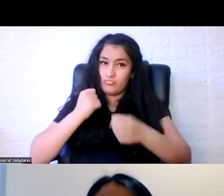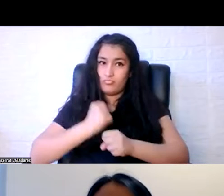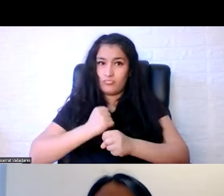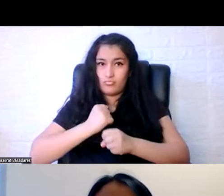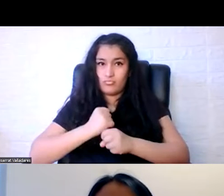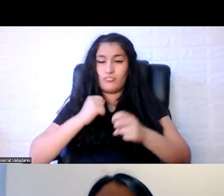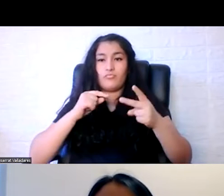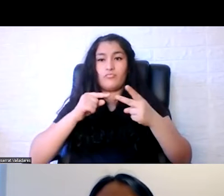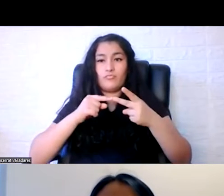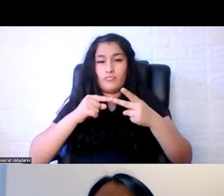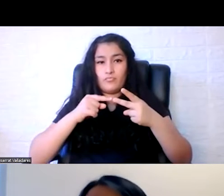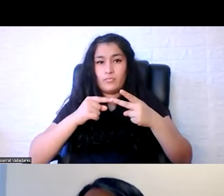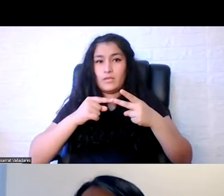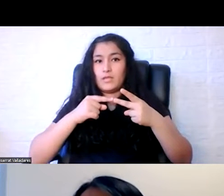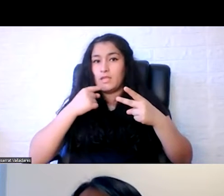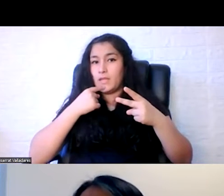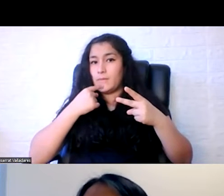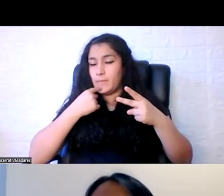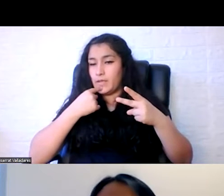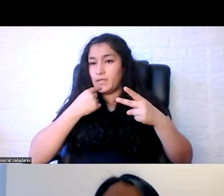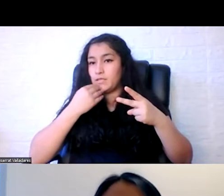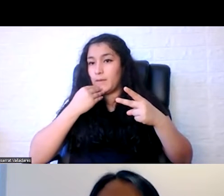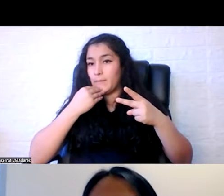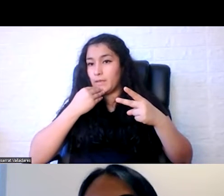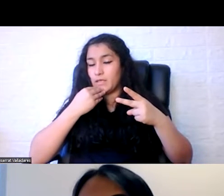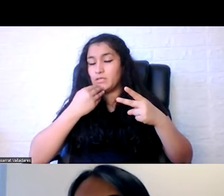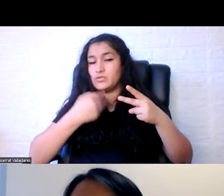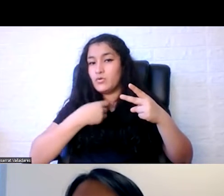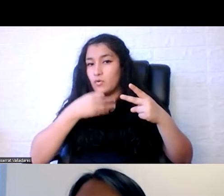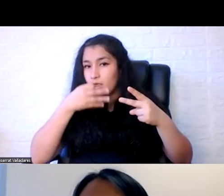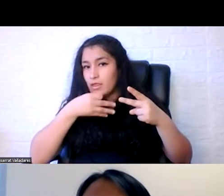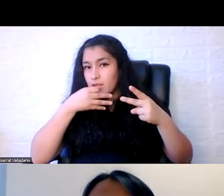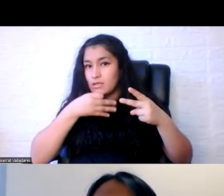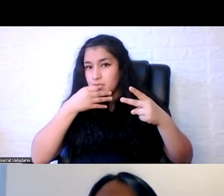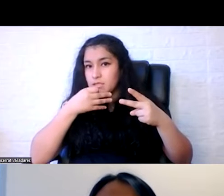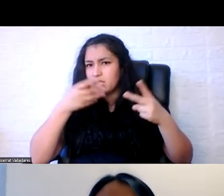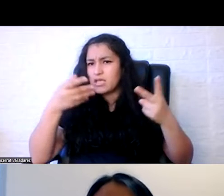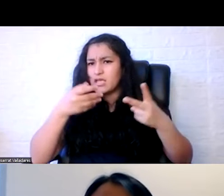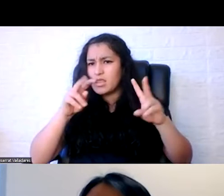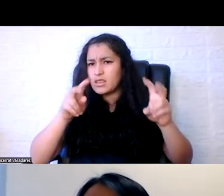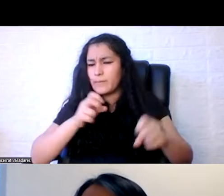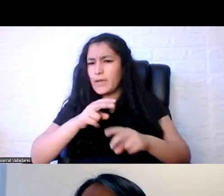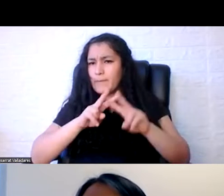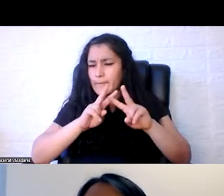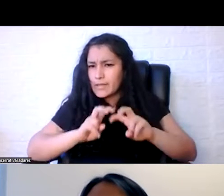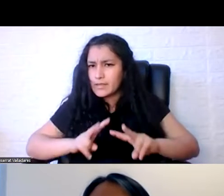Luego me voy a referir y les voy a comentar de qué se trata esta investigación colaborativa